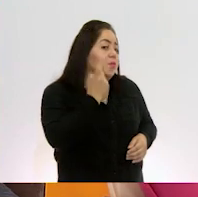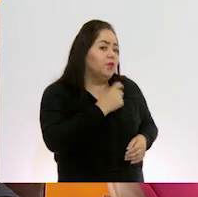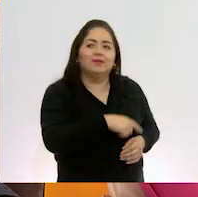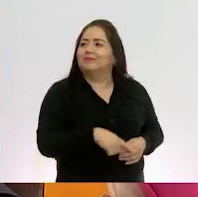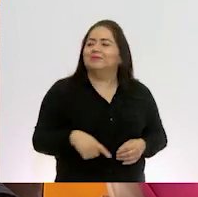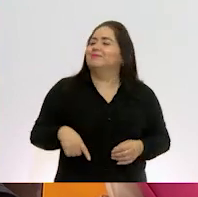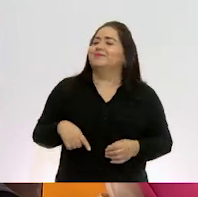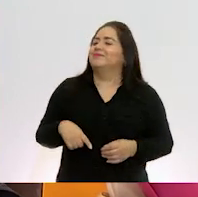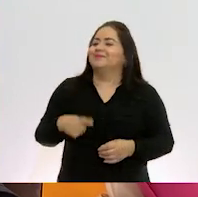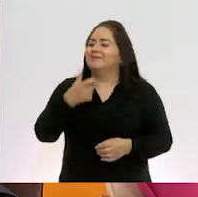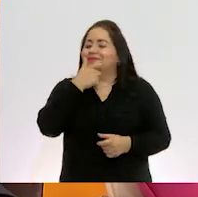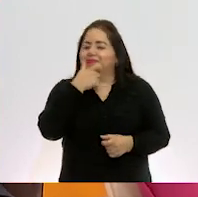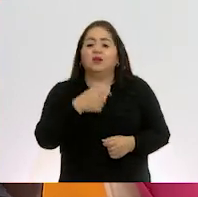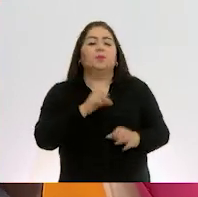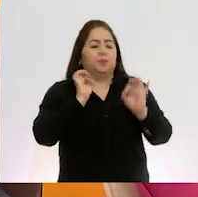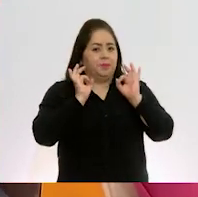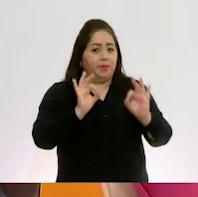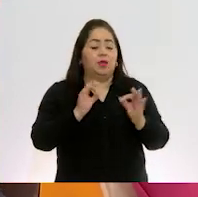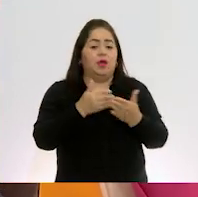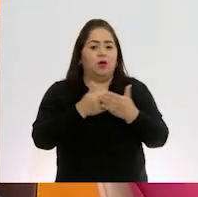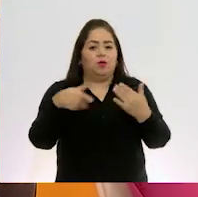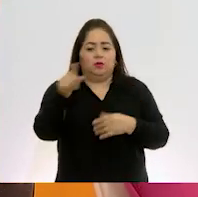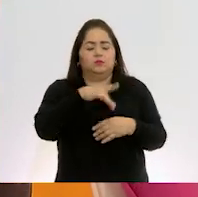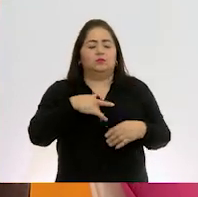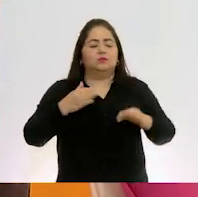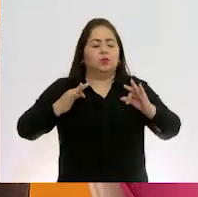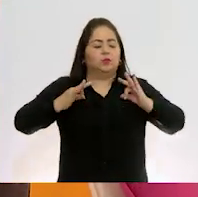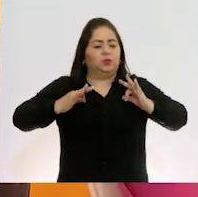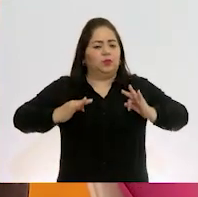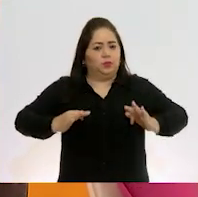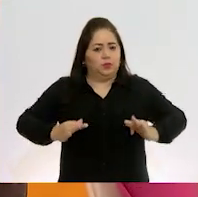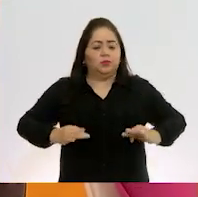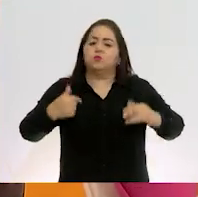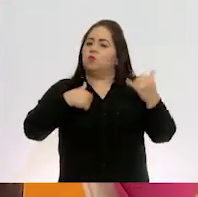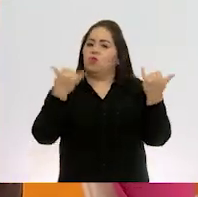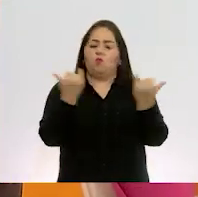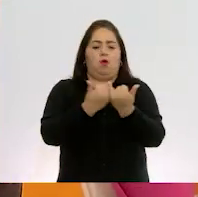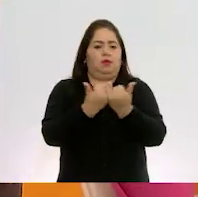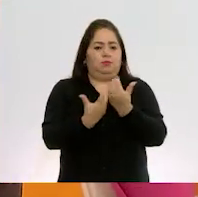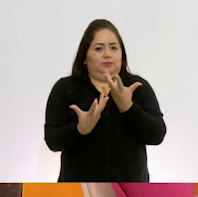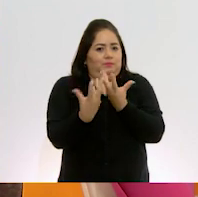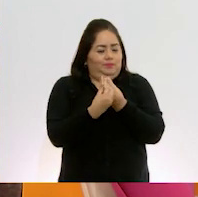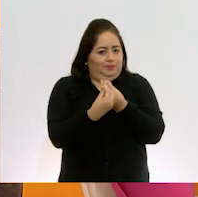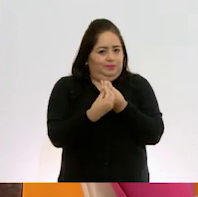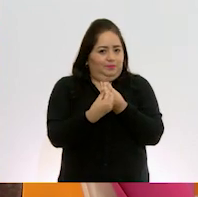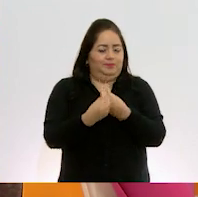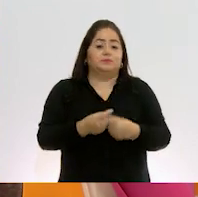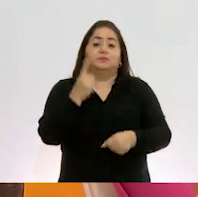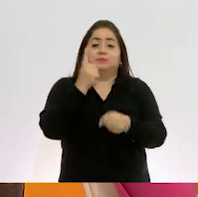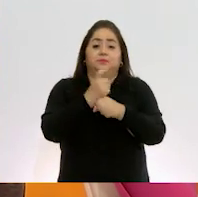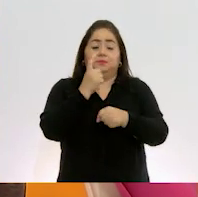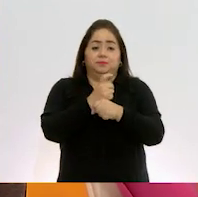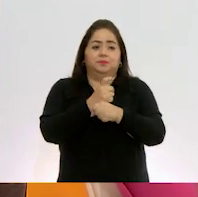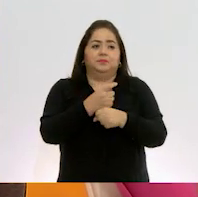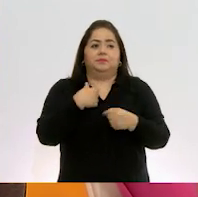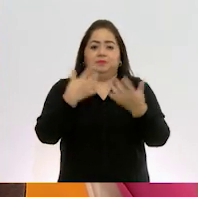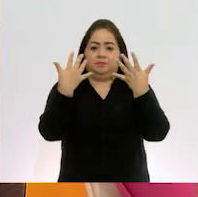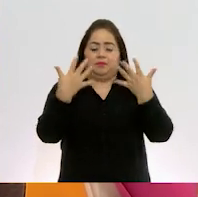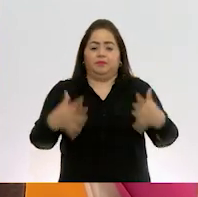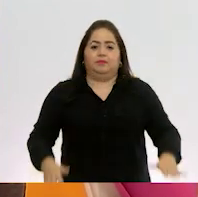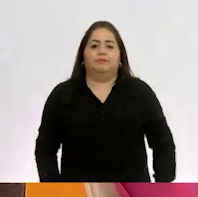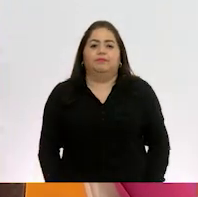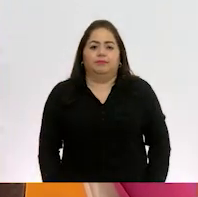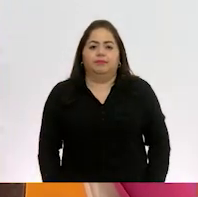¿eh? Perfecto. Nos vamos a relajar un poquito. Yo también lo voy a hacer con ustedes. Primero voy a poner las manos sobre